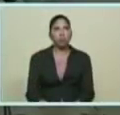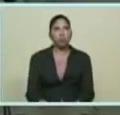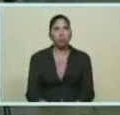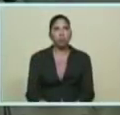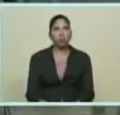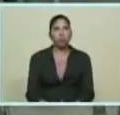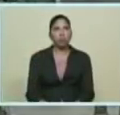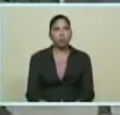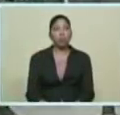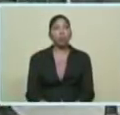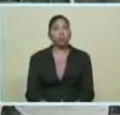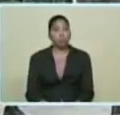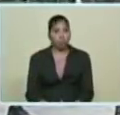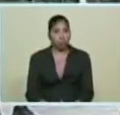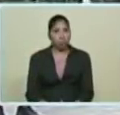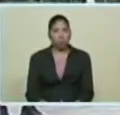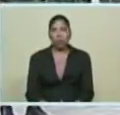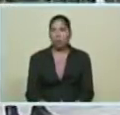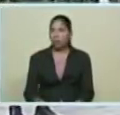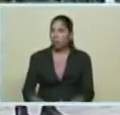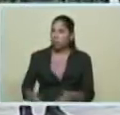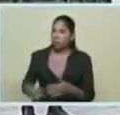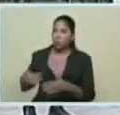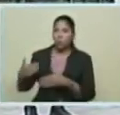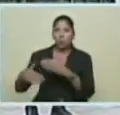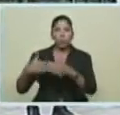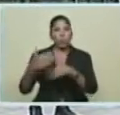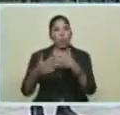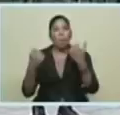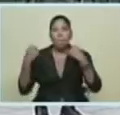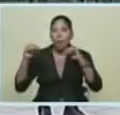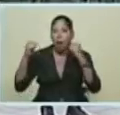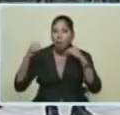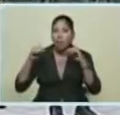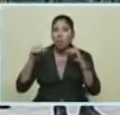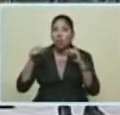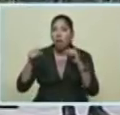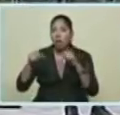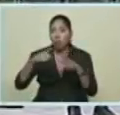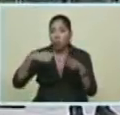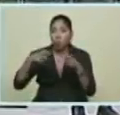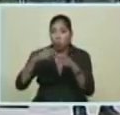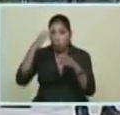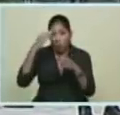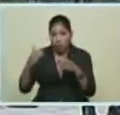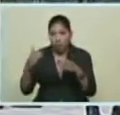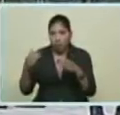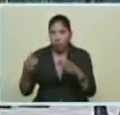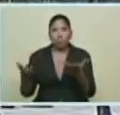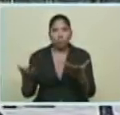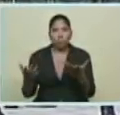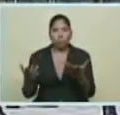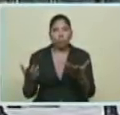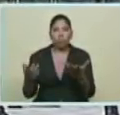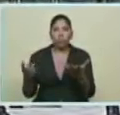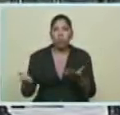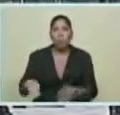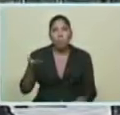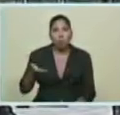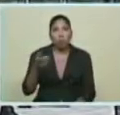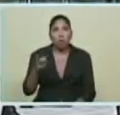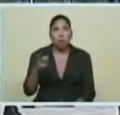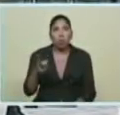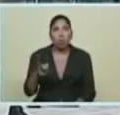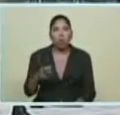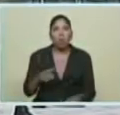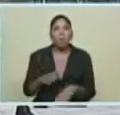Y si fue importante todo el proceso de entrenamiento, de operaciones, para mantener a punto la capacidad